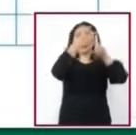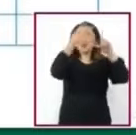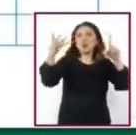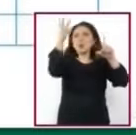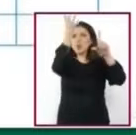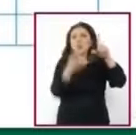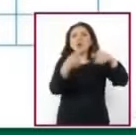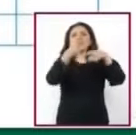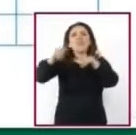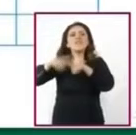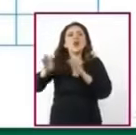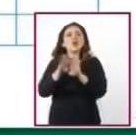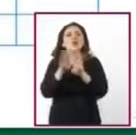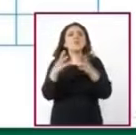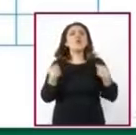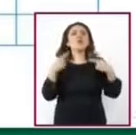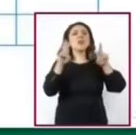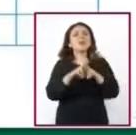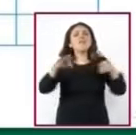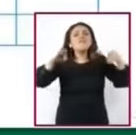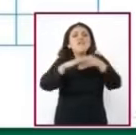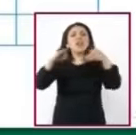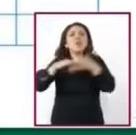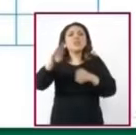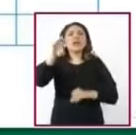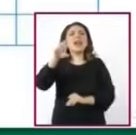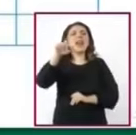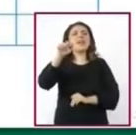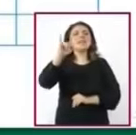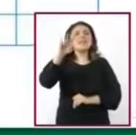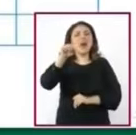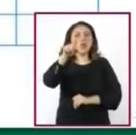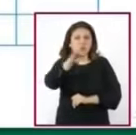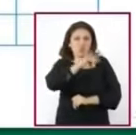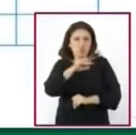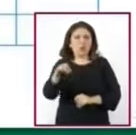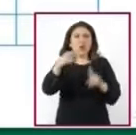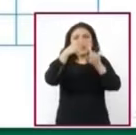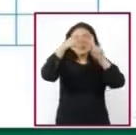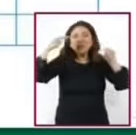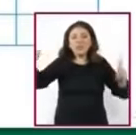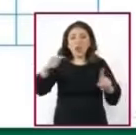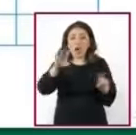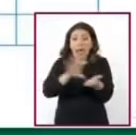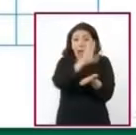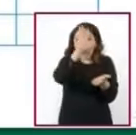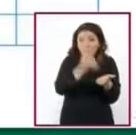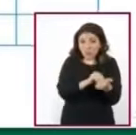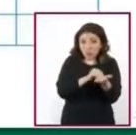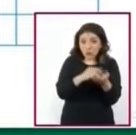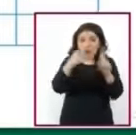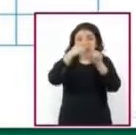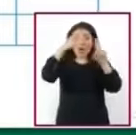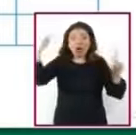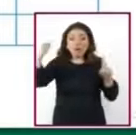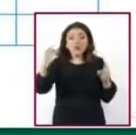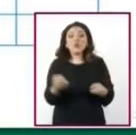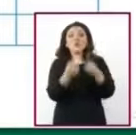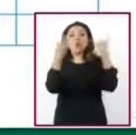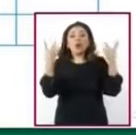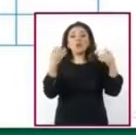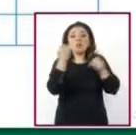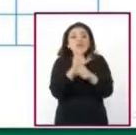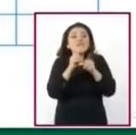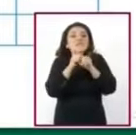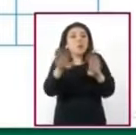diferentes representaciones de la frecuencia relativa. Esta se calcula dividiendo la frecuencia absoluta entre el número total